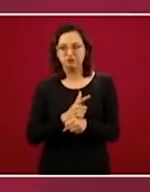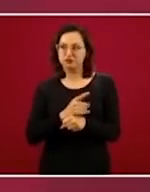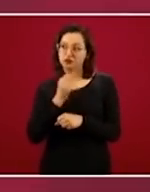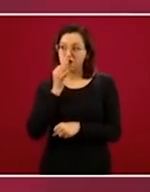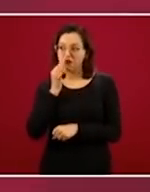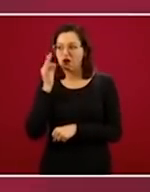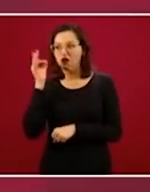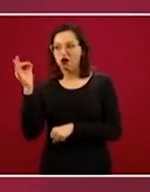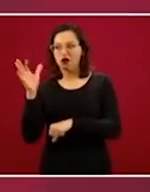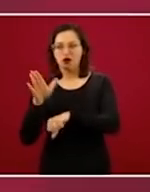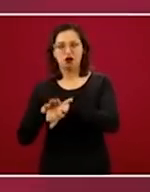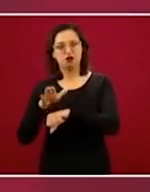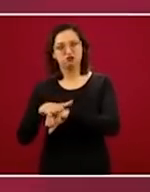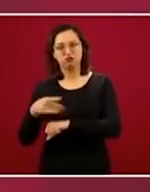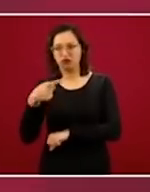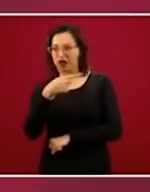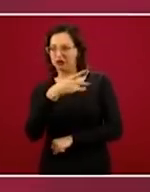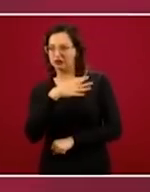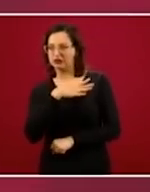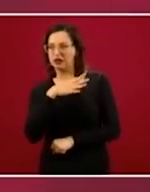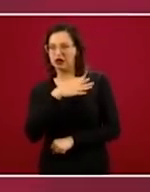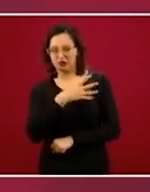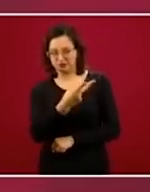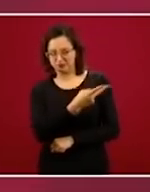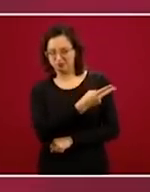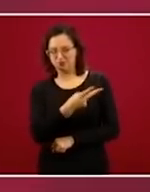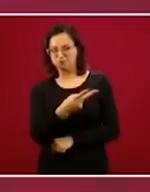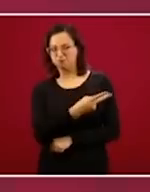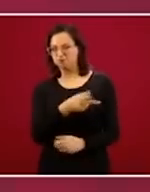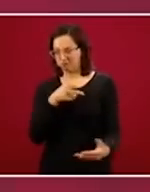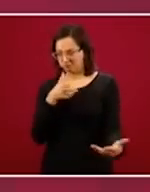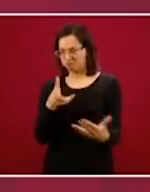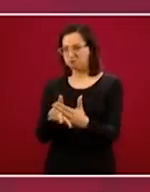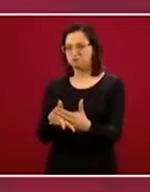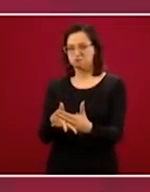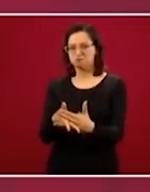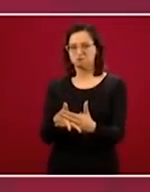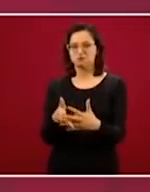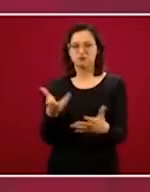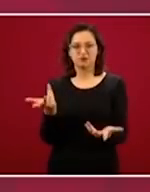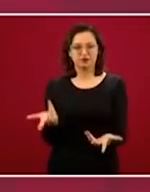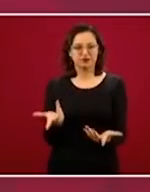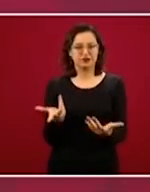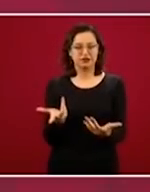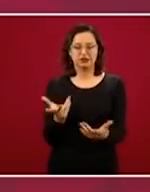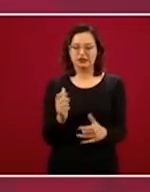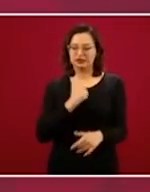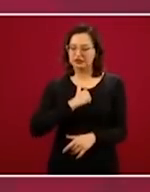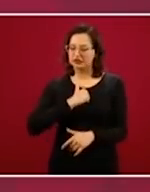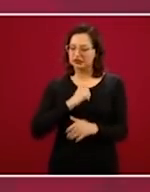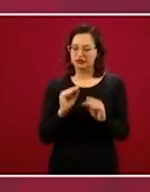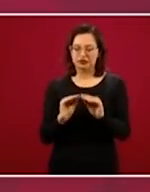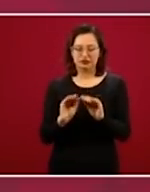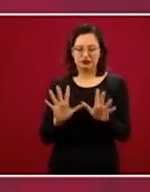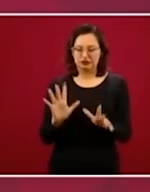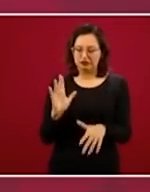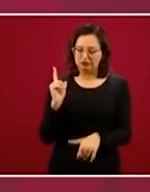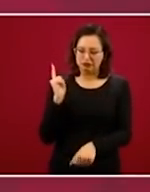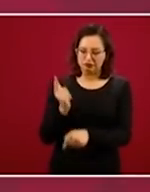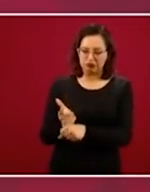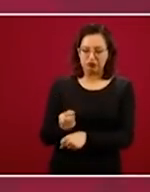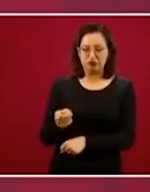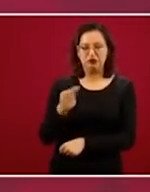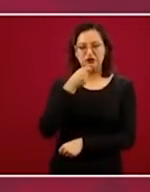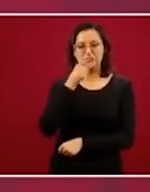al esclarecimiento d este lamentable hecho en la niña